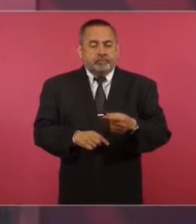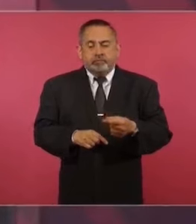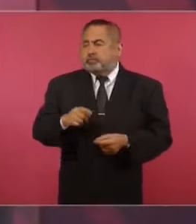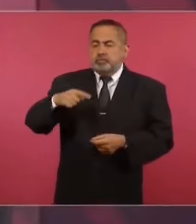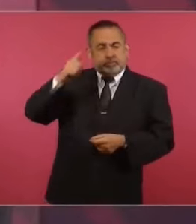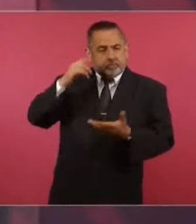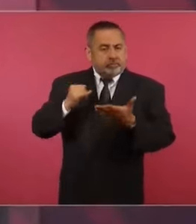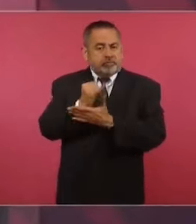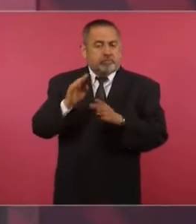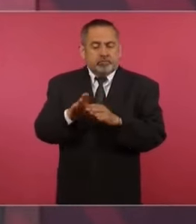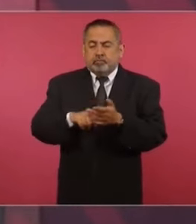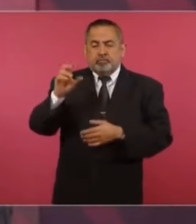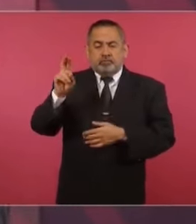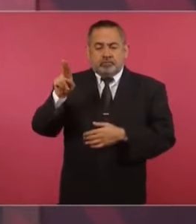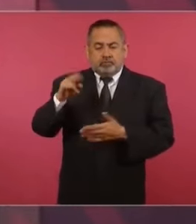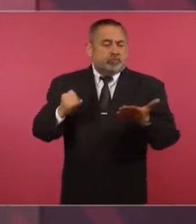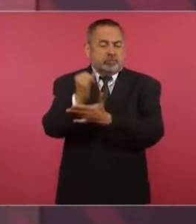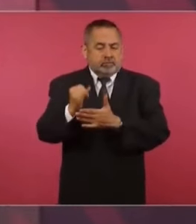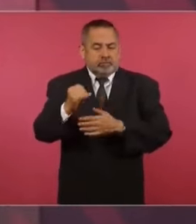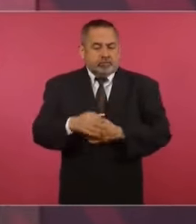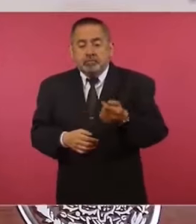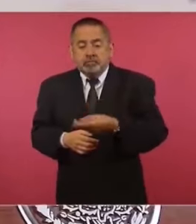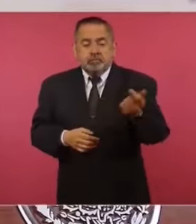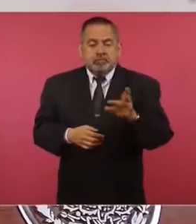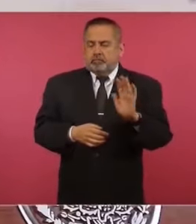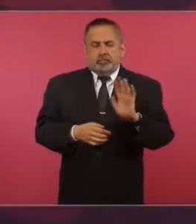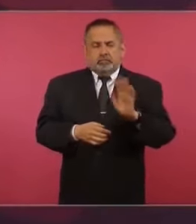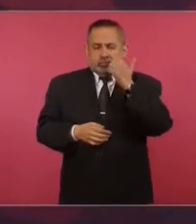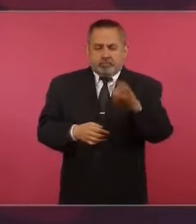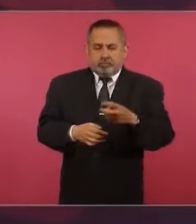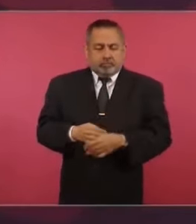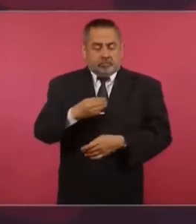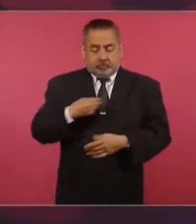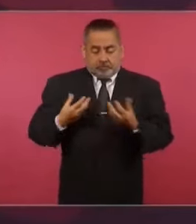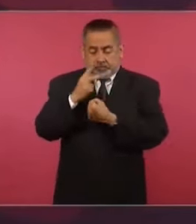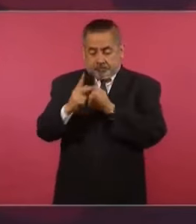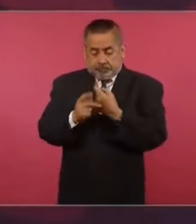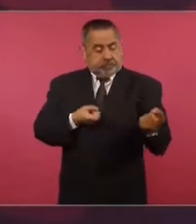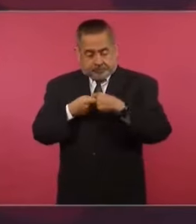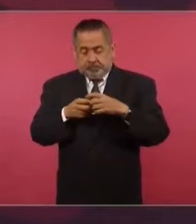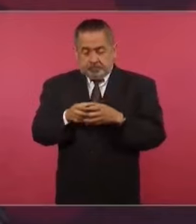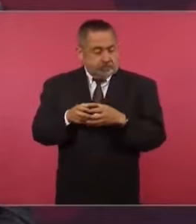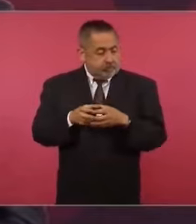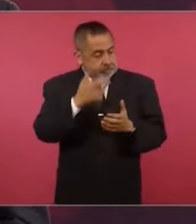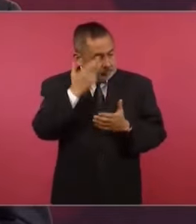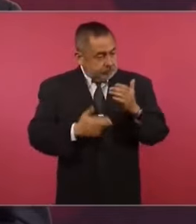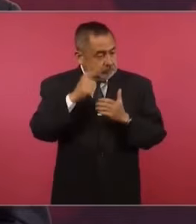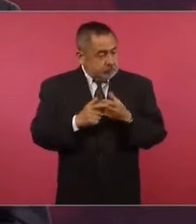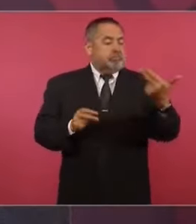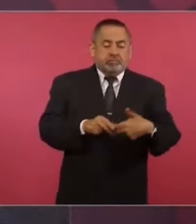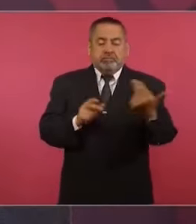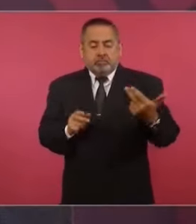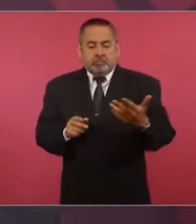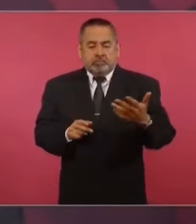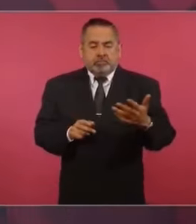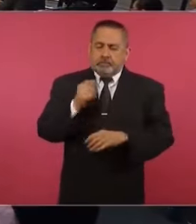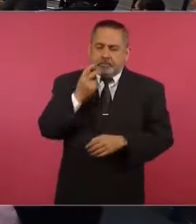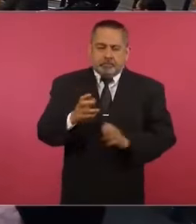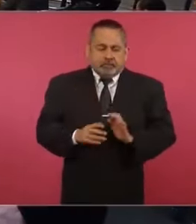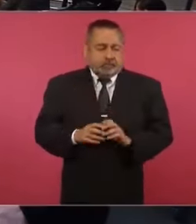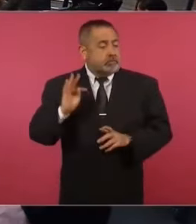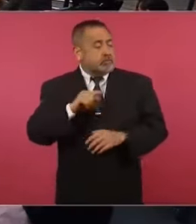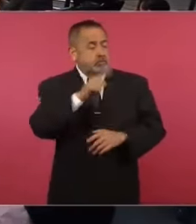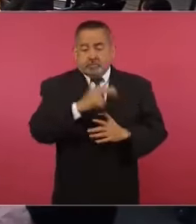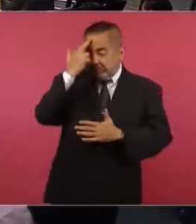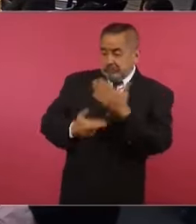decisión de Naciones Unidas de expulsar a cualquier Estado miembro que viole el derecho internacional y que